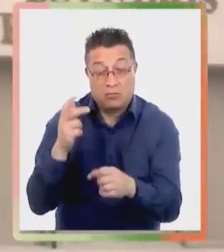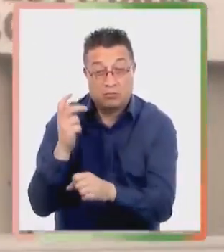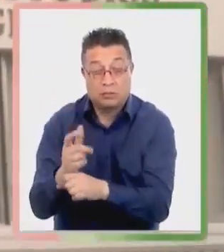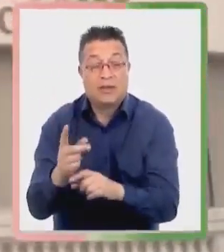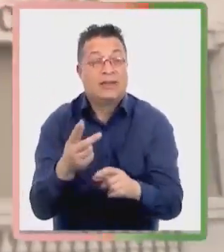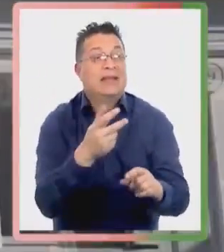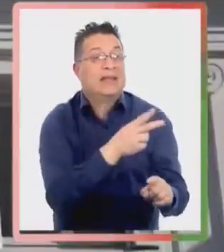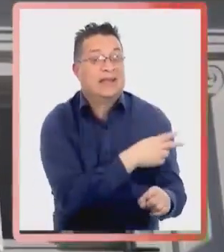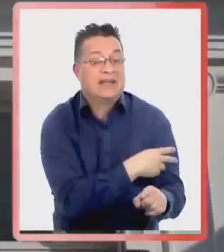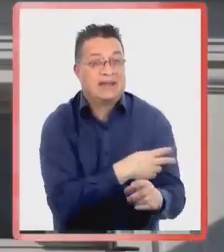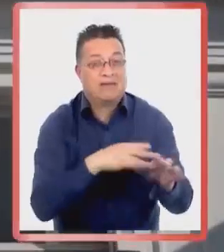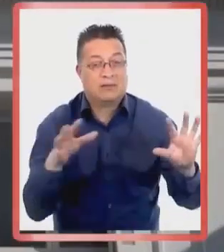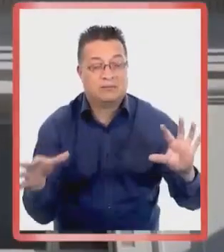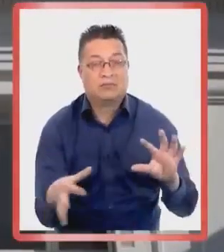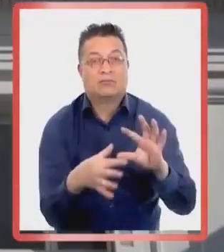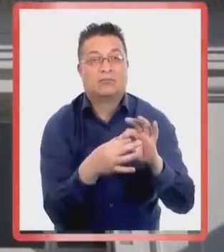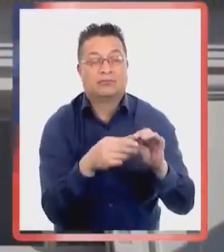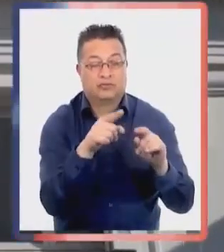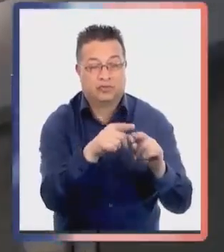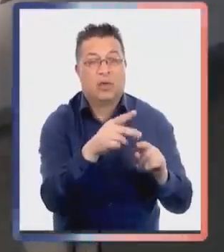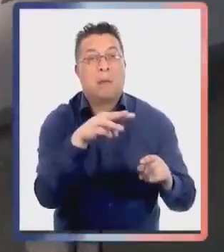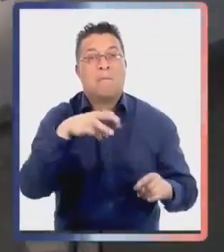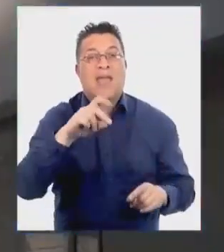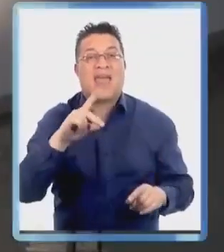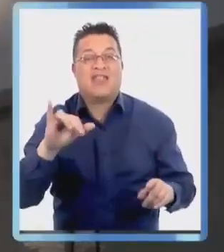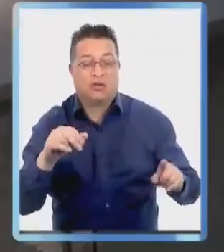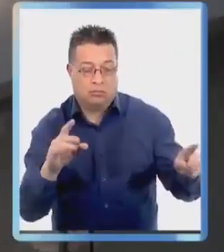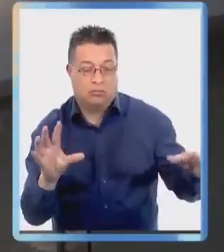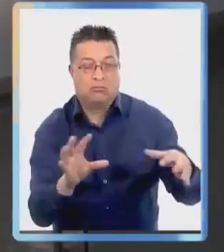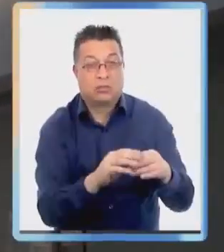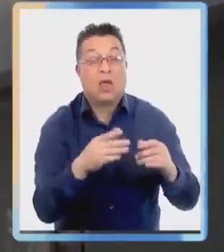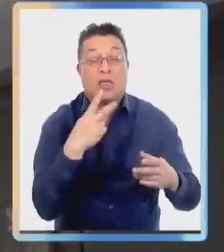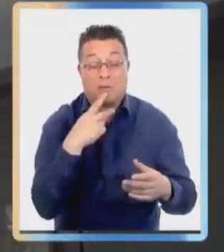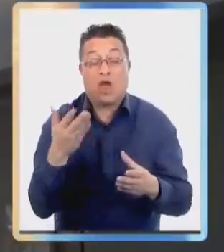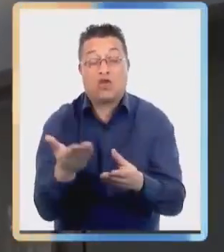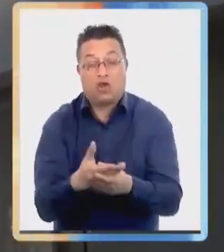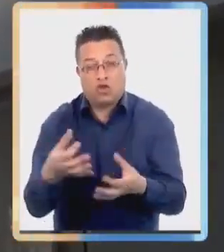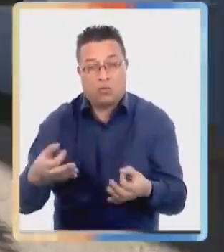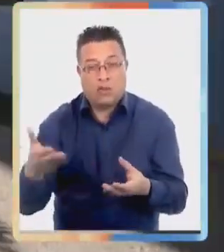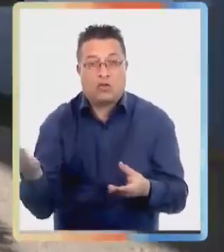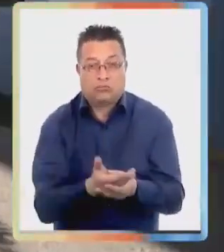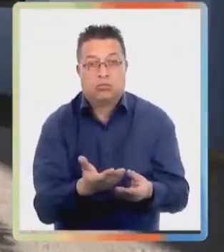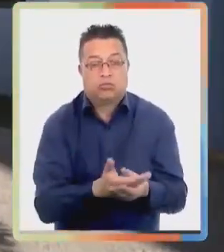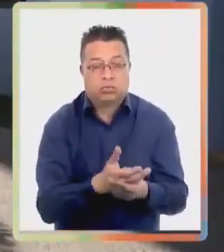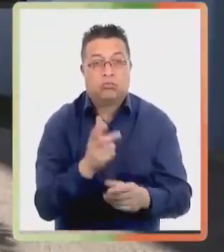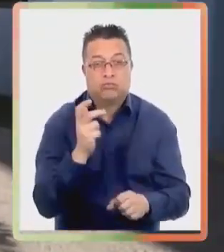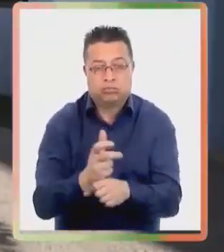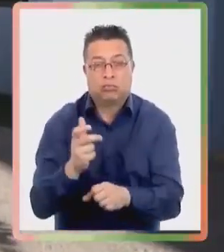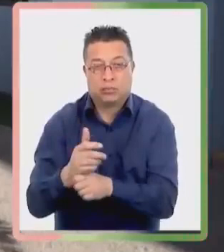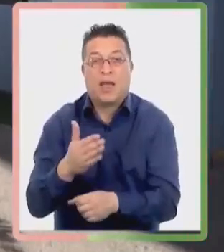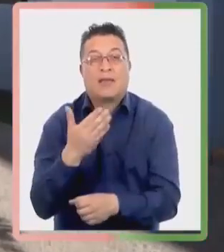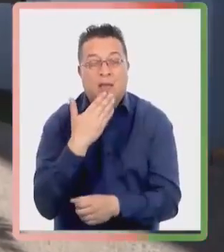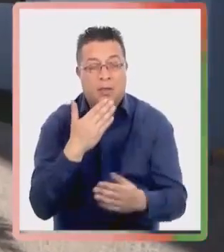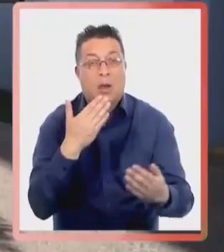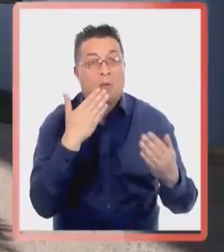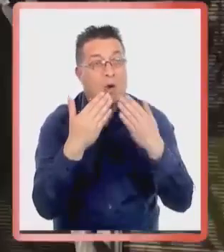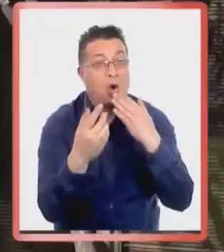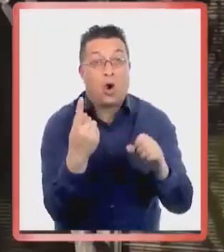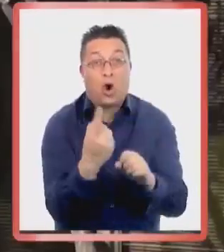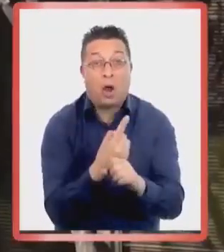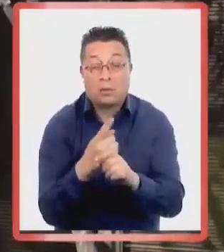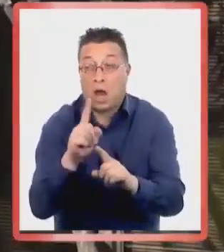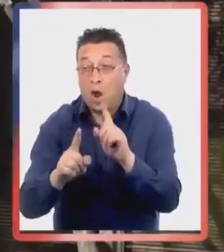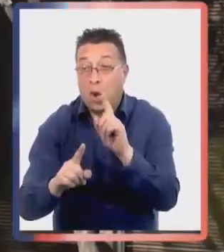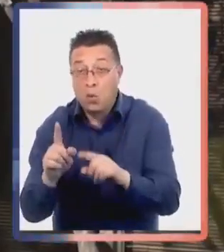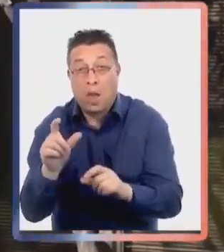jefe de tecnologías de la información y del jefe de vinculación con el medio. Además, llevó consigo documentos y hasta se dio